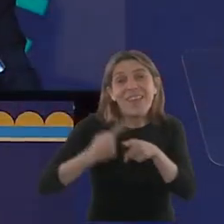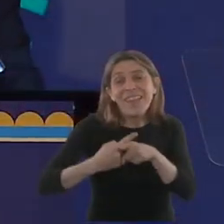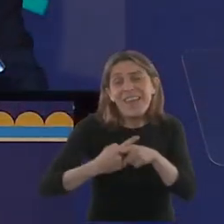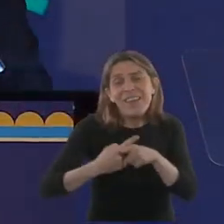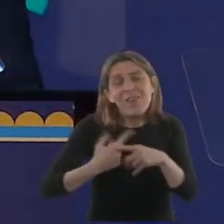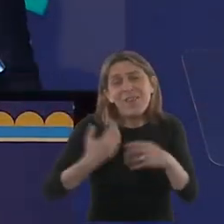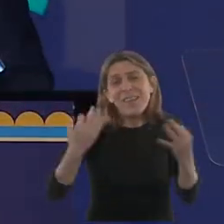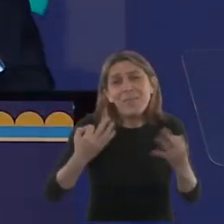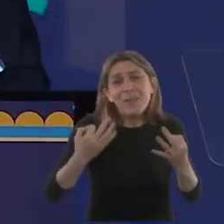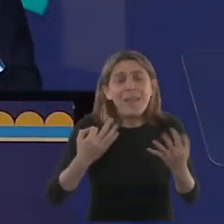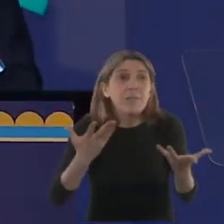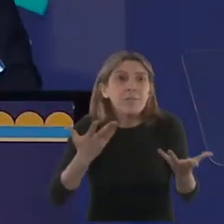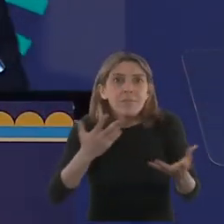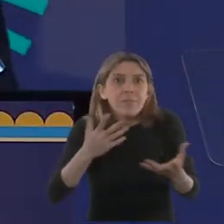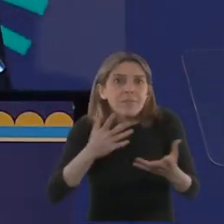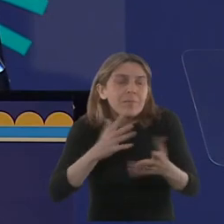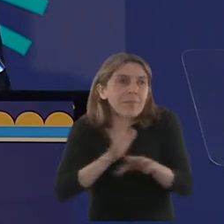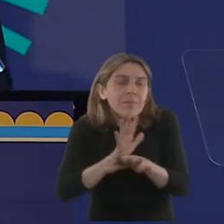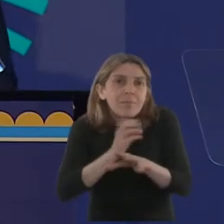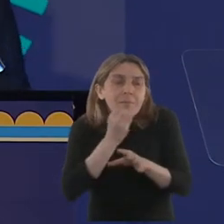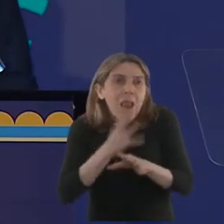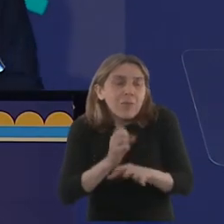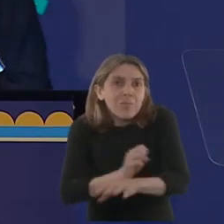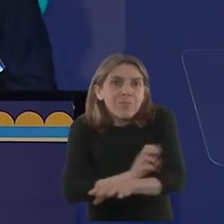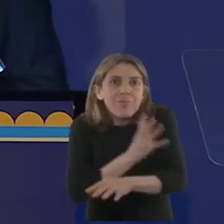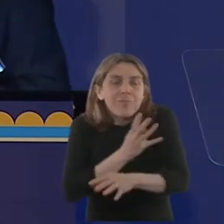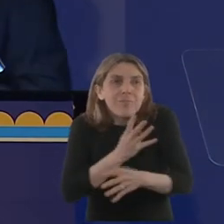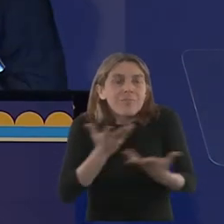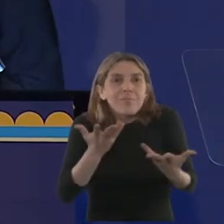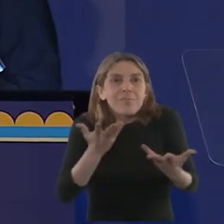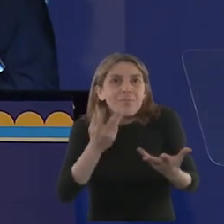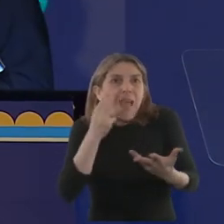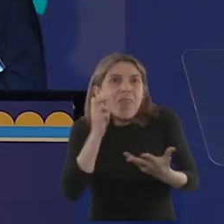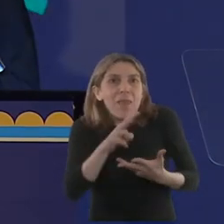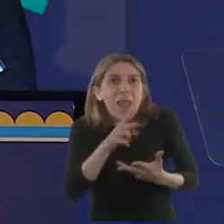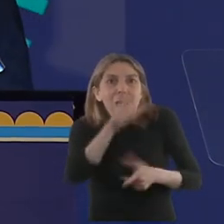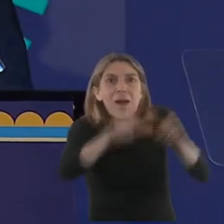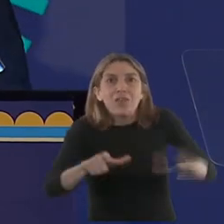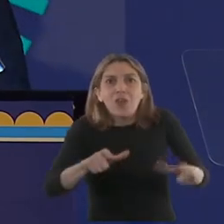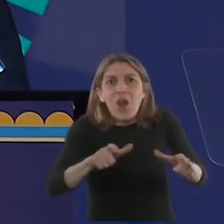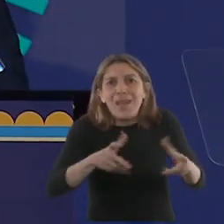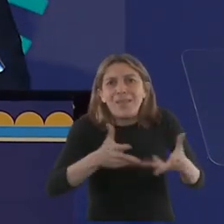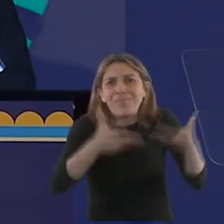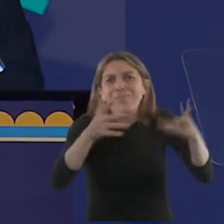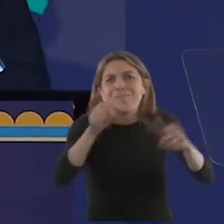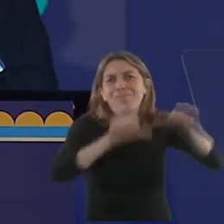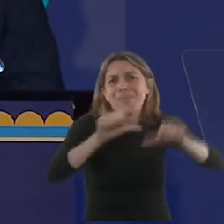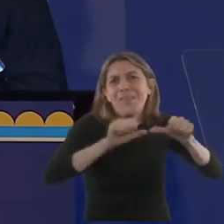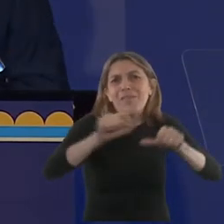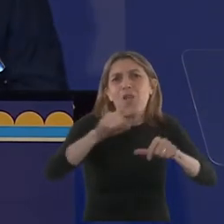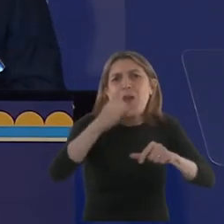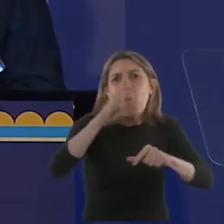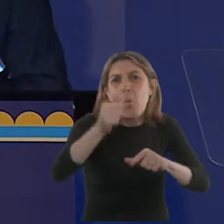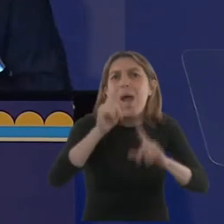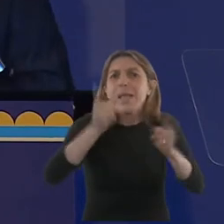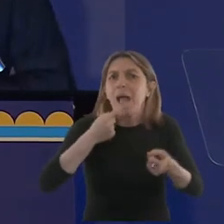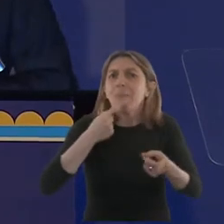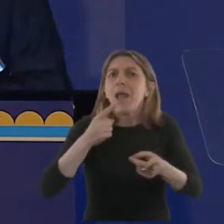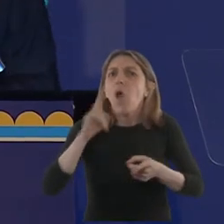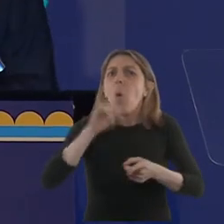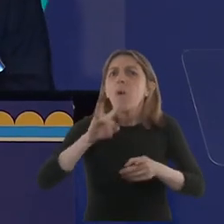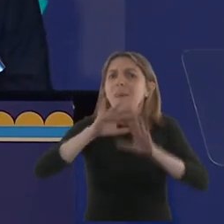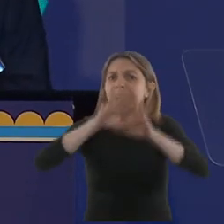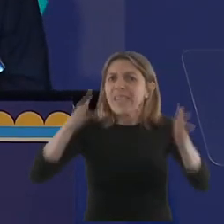qué imponente es ver a los grandes científicos y científicas de la UBA y algunos de los aportes que la universidad hizo en materia